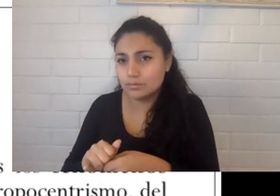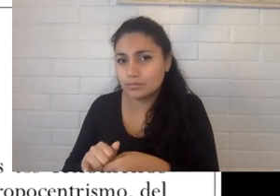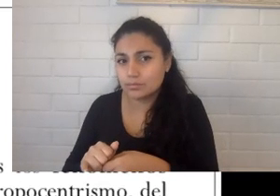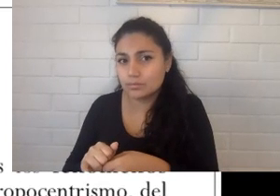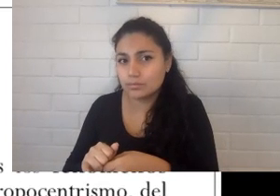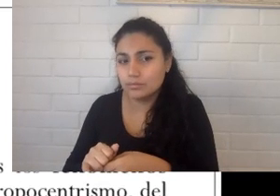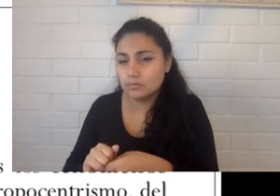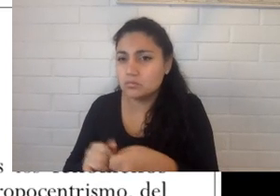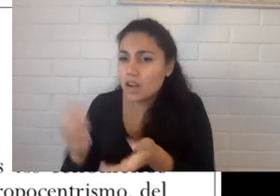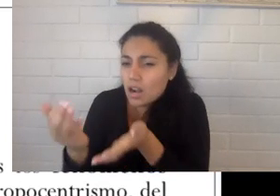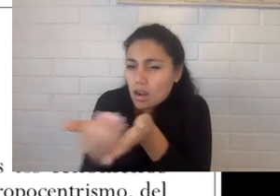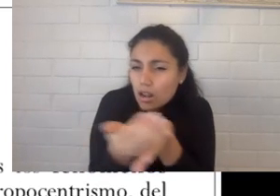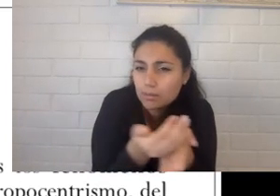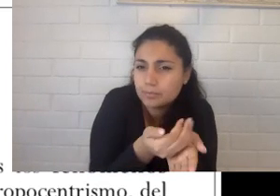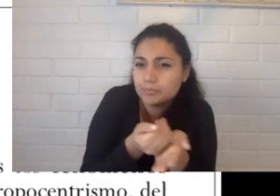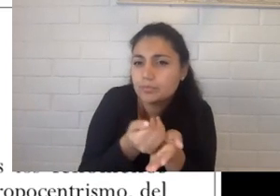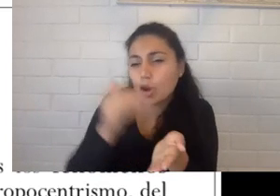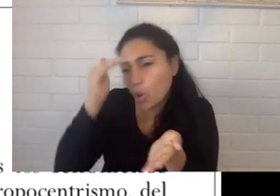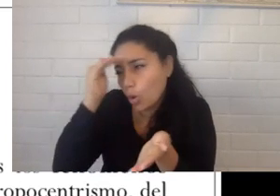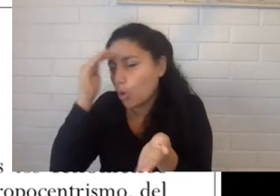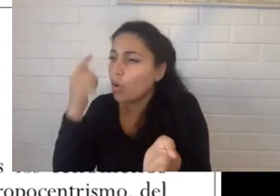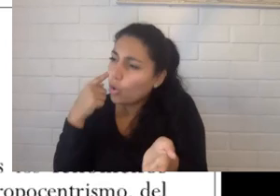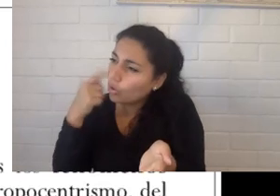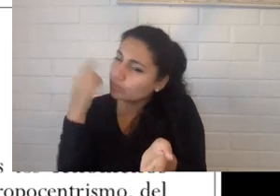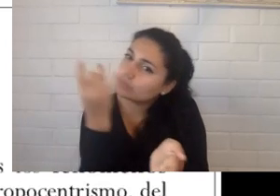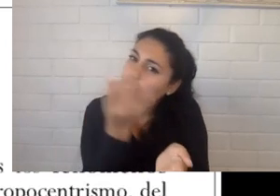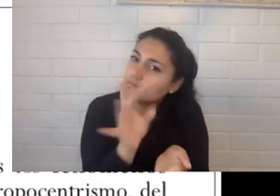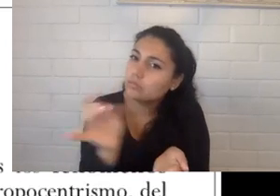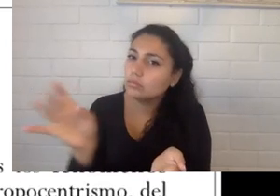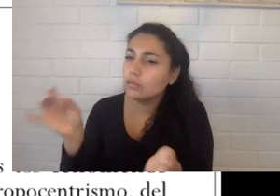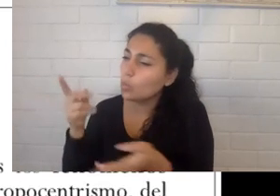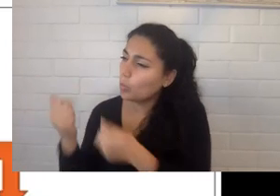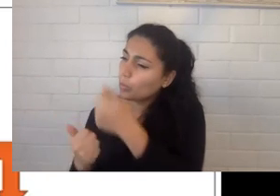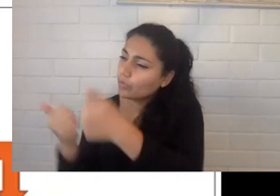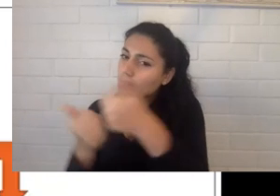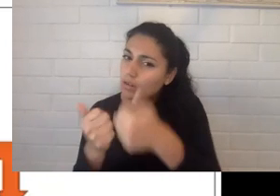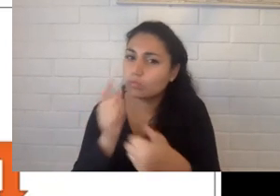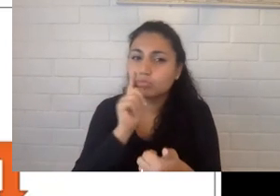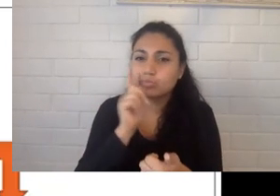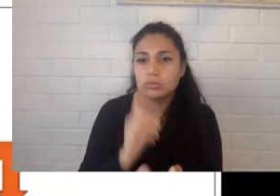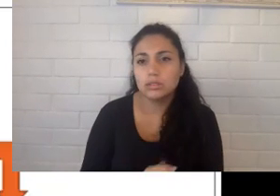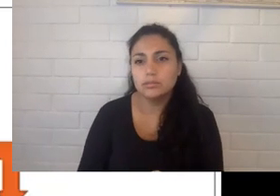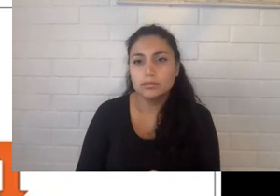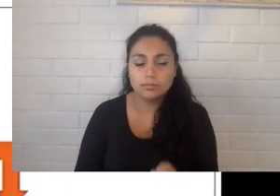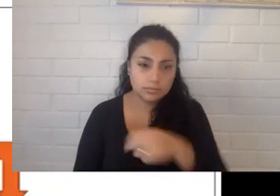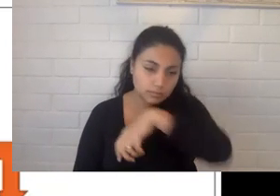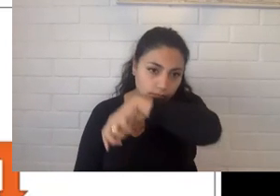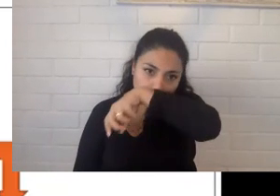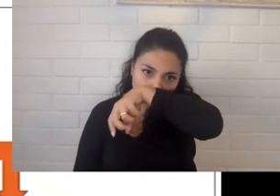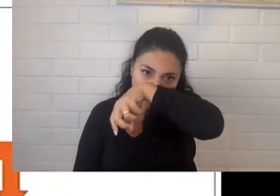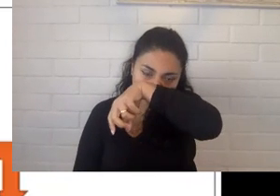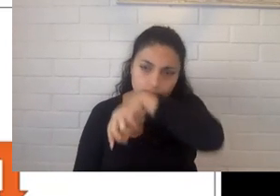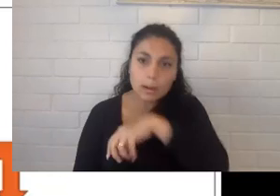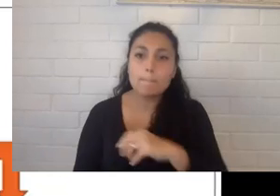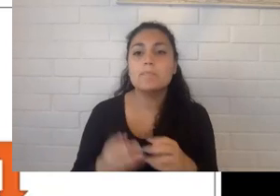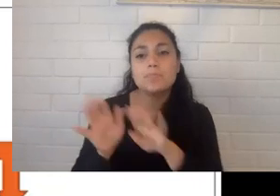recorriendo y recogiendo las experiencias y conocimientos que cada uno de sus profesiones ha ido generando, ¿ya? Por